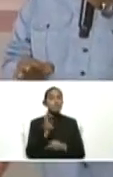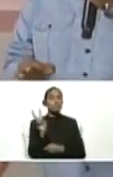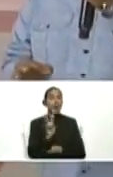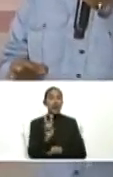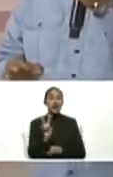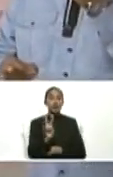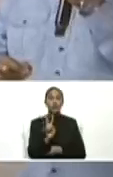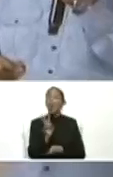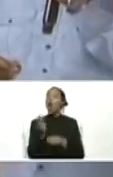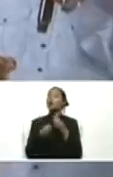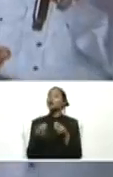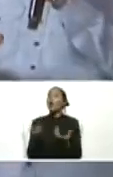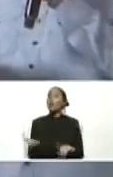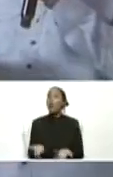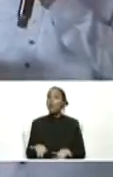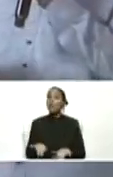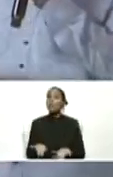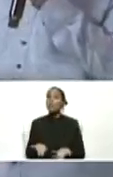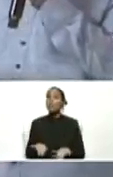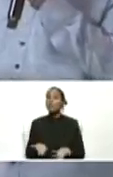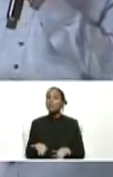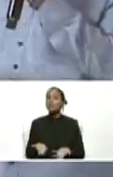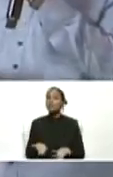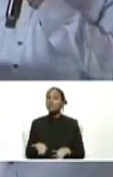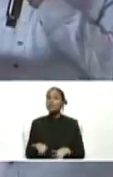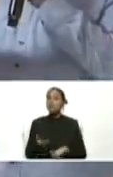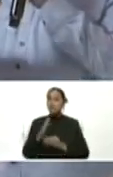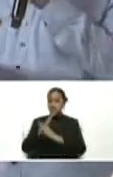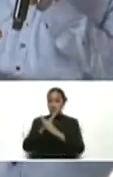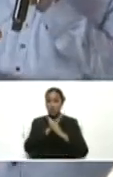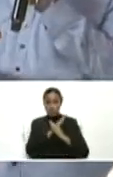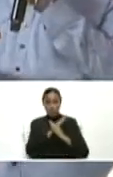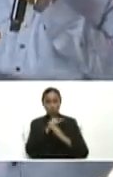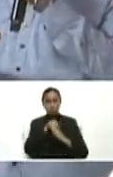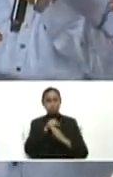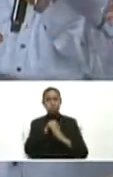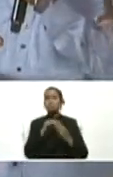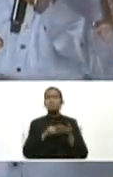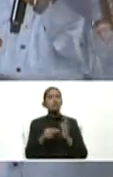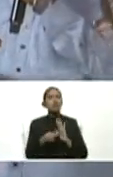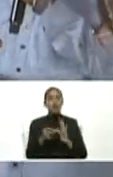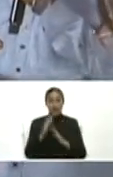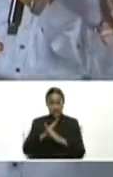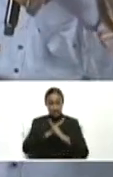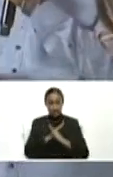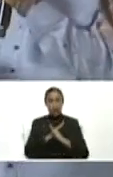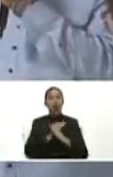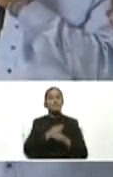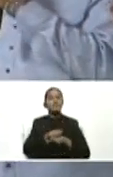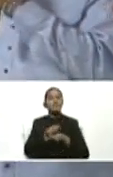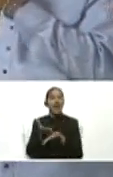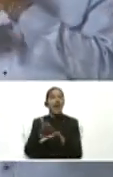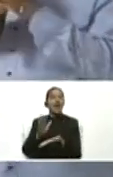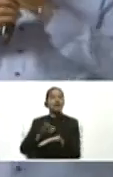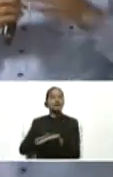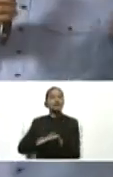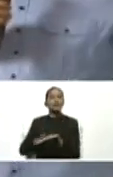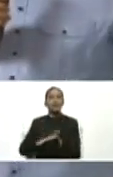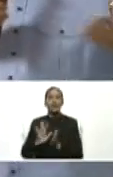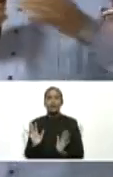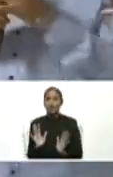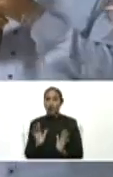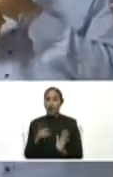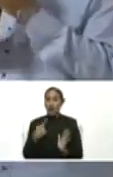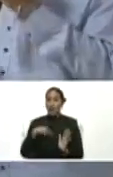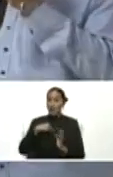¿Cómo? A cada sanción, una solución. ¿Verdad? Y si nos trancan por aquí, nos